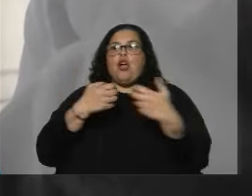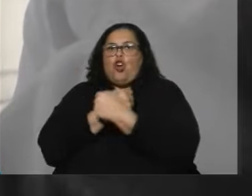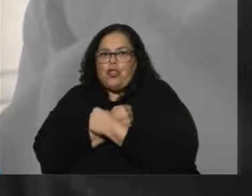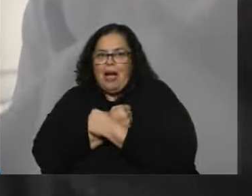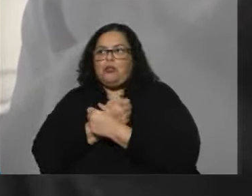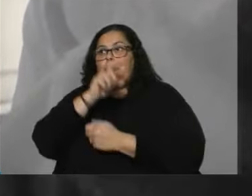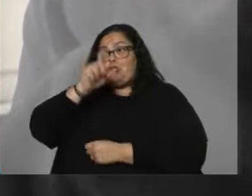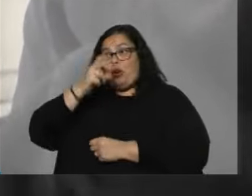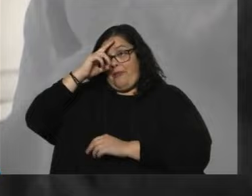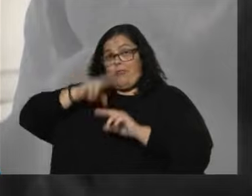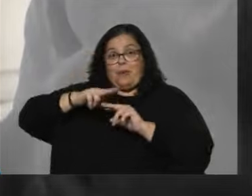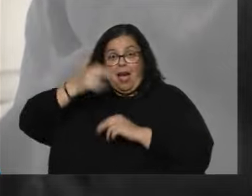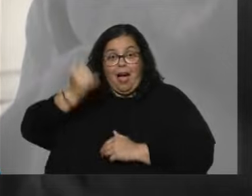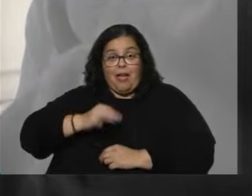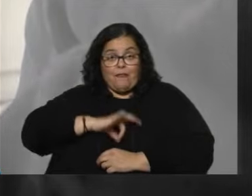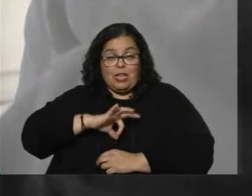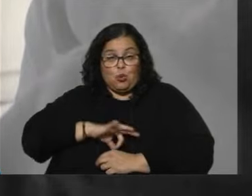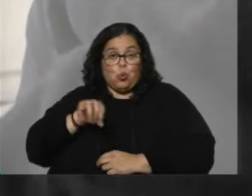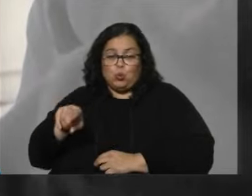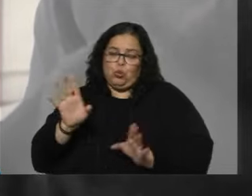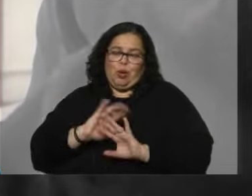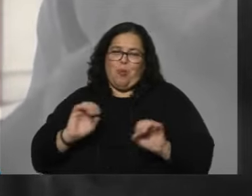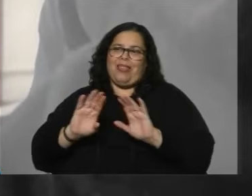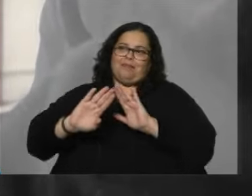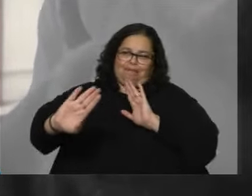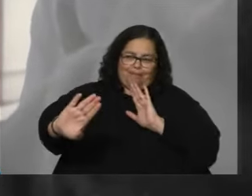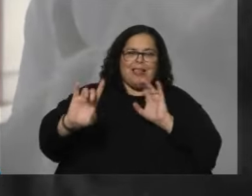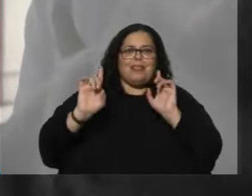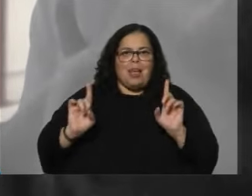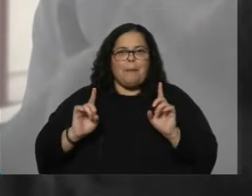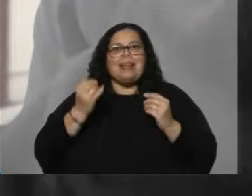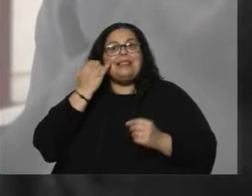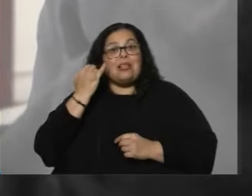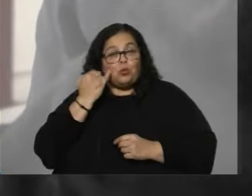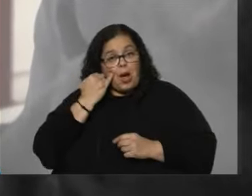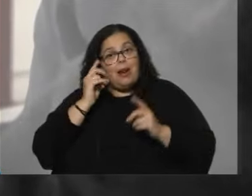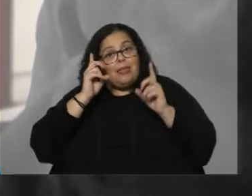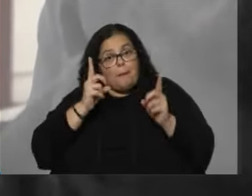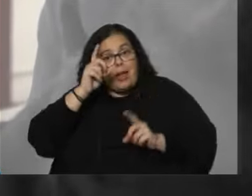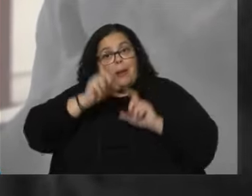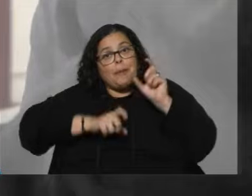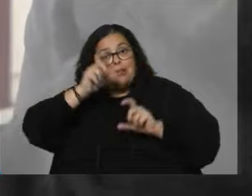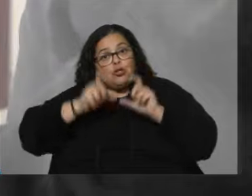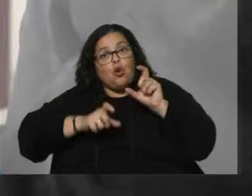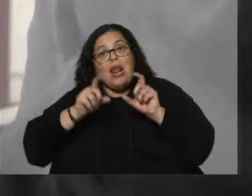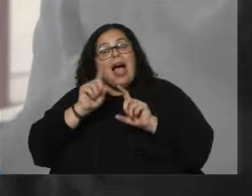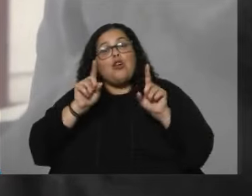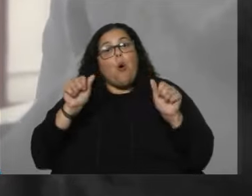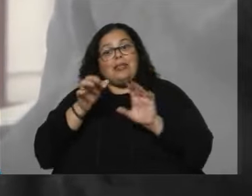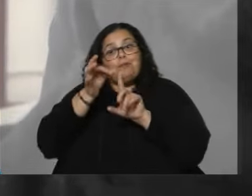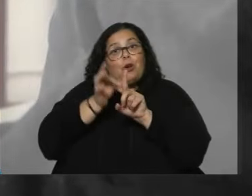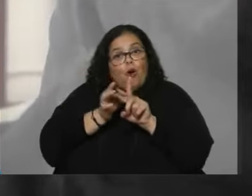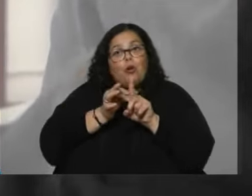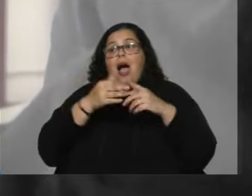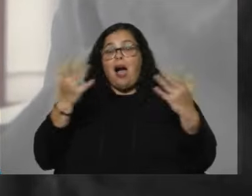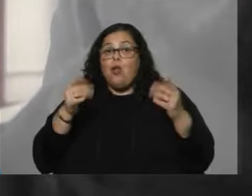persona enferma, como les comentaba, y la vía de transmisión sexual en aquellas personas que no utilizan medidas de protección